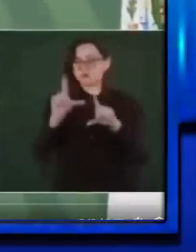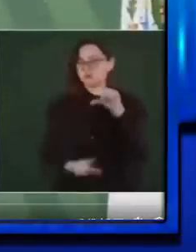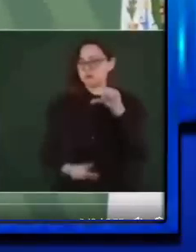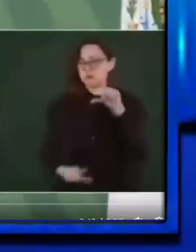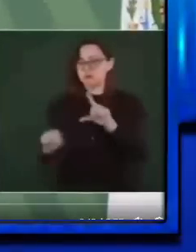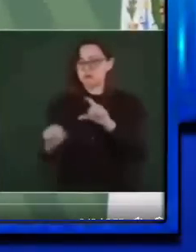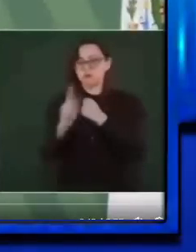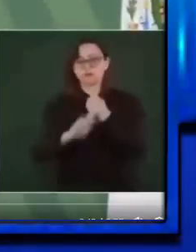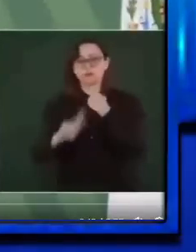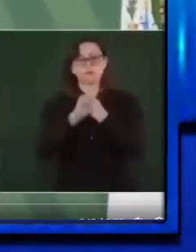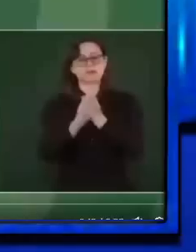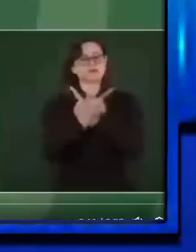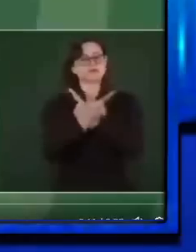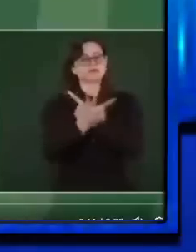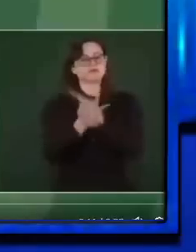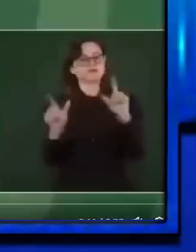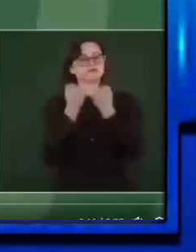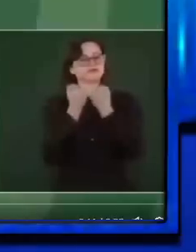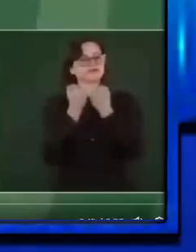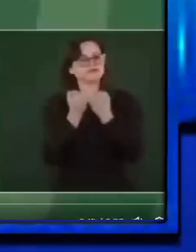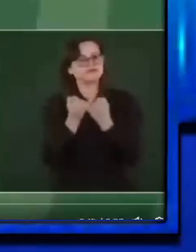libre independiente soberano